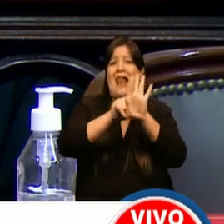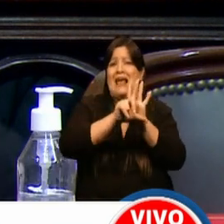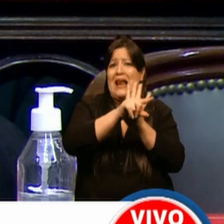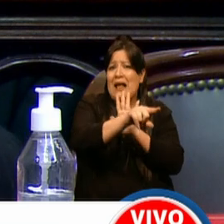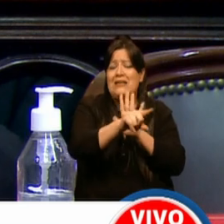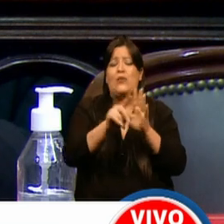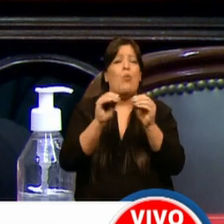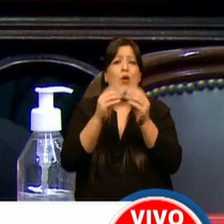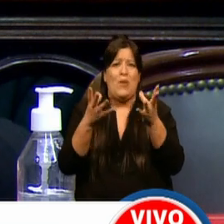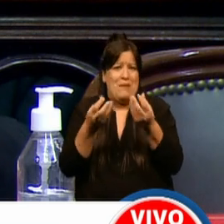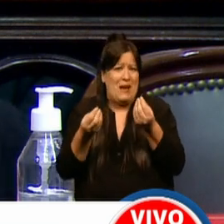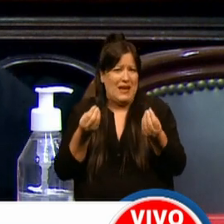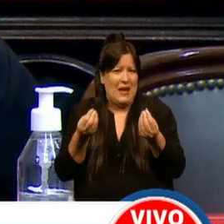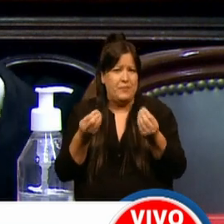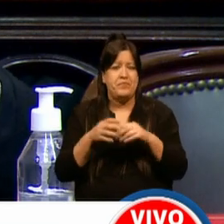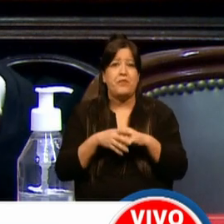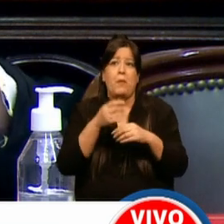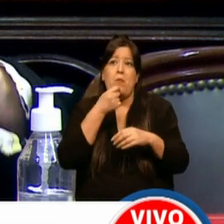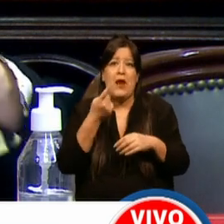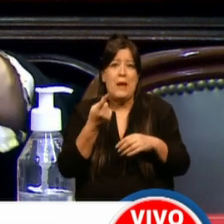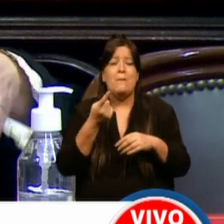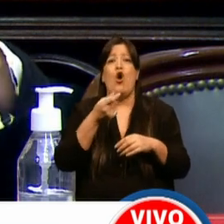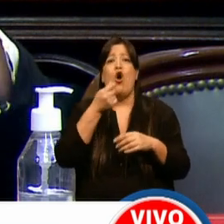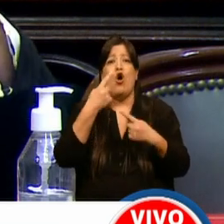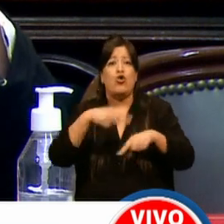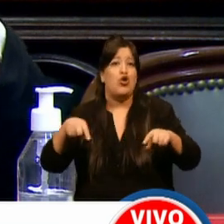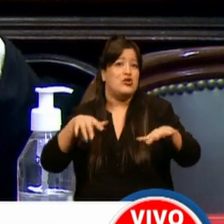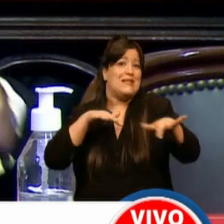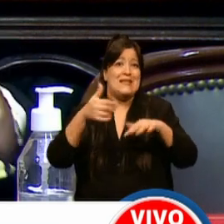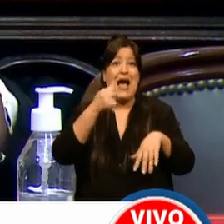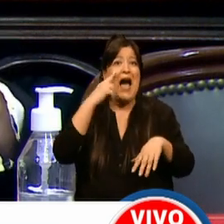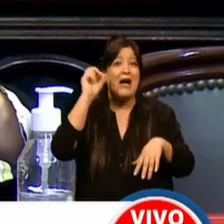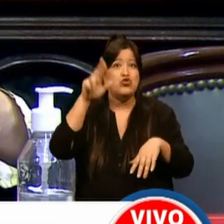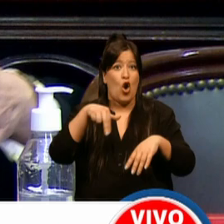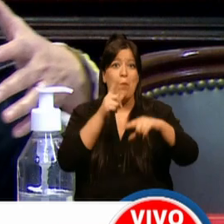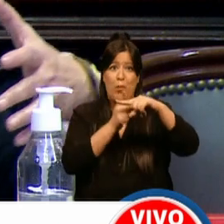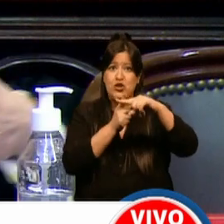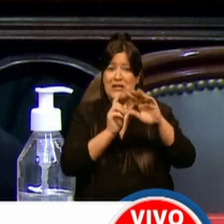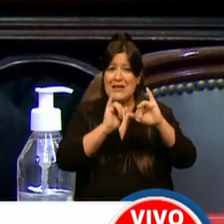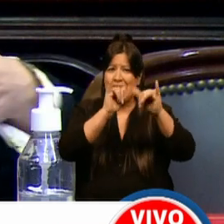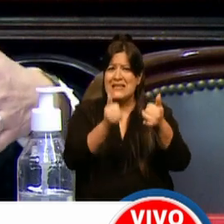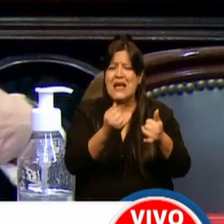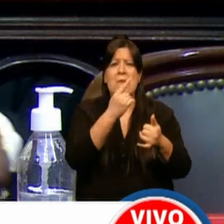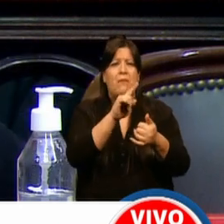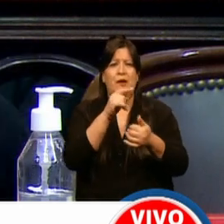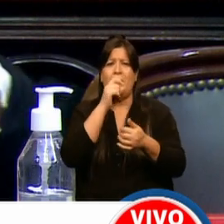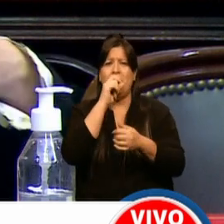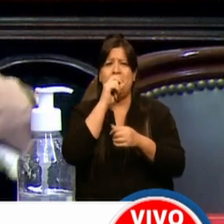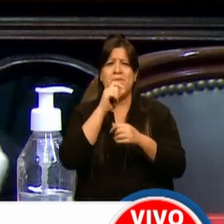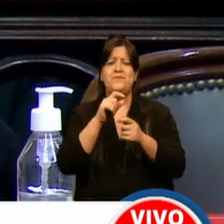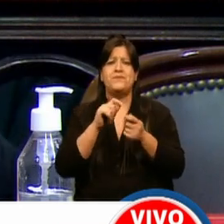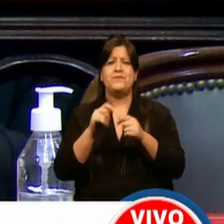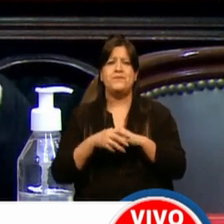donde de pronto una herramienta como la acción positiva la ponemos a colisionar